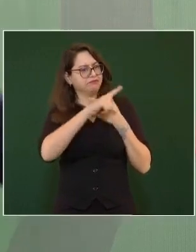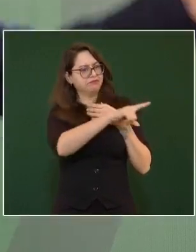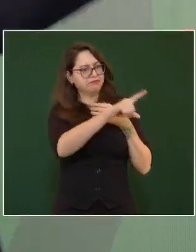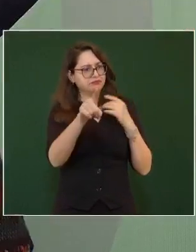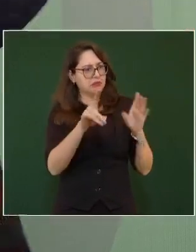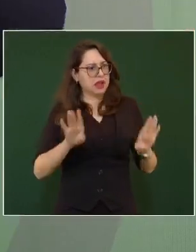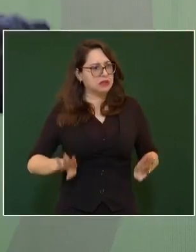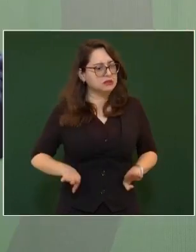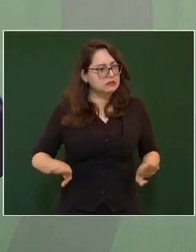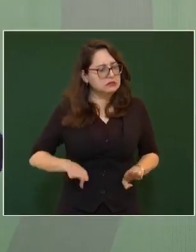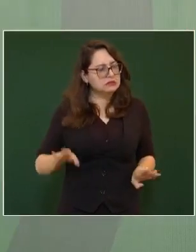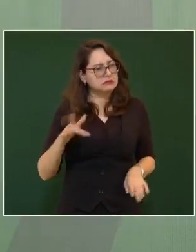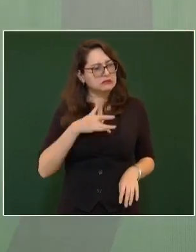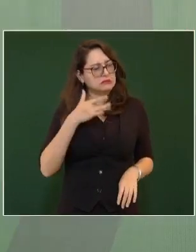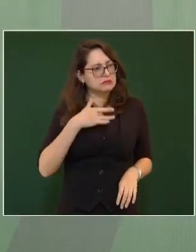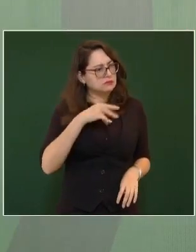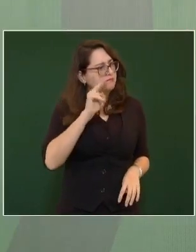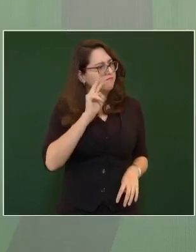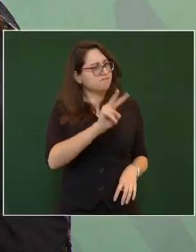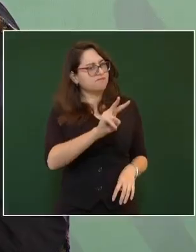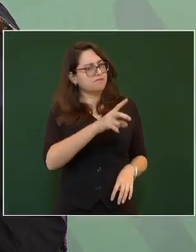el que regrese